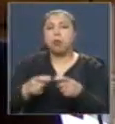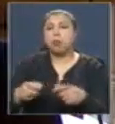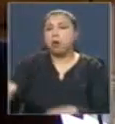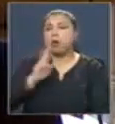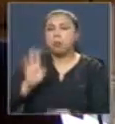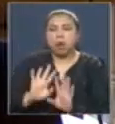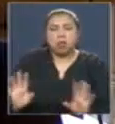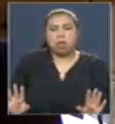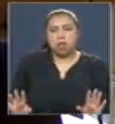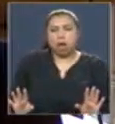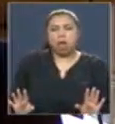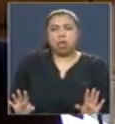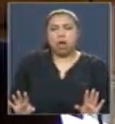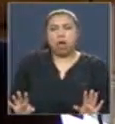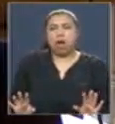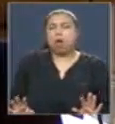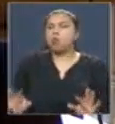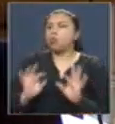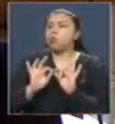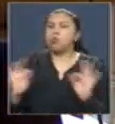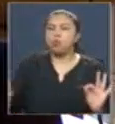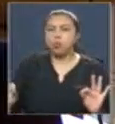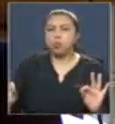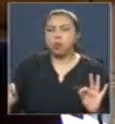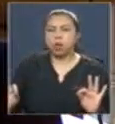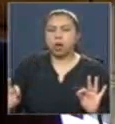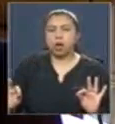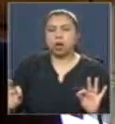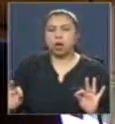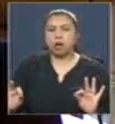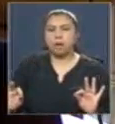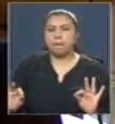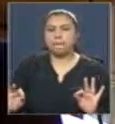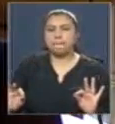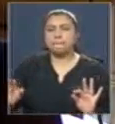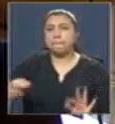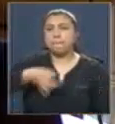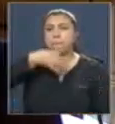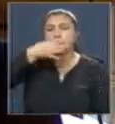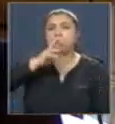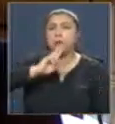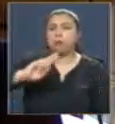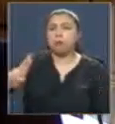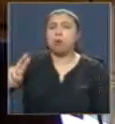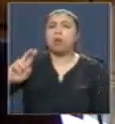Hacienda. Nunca. Fundamento falso, mentiroso.